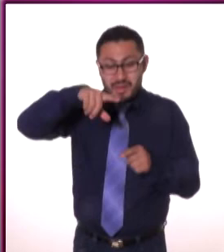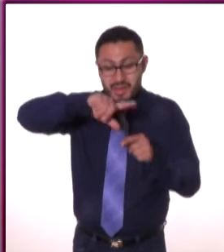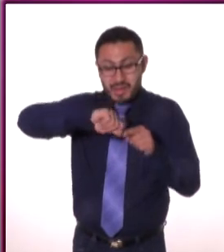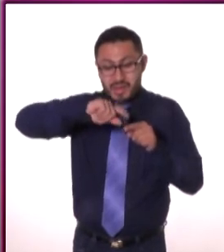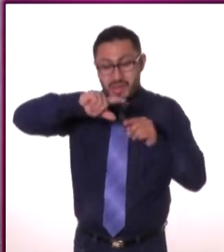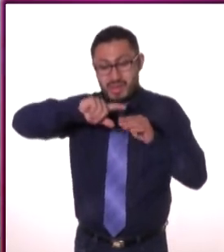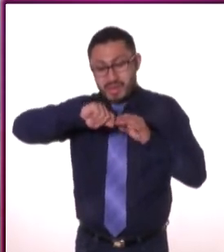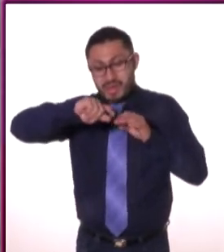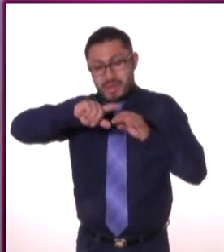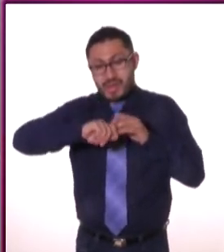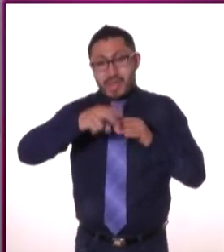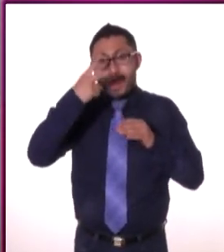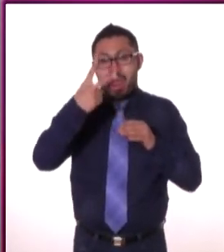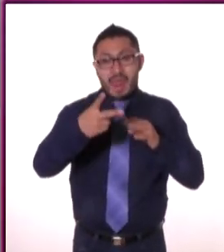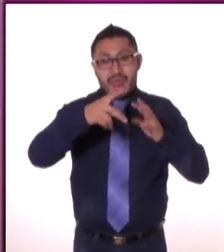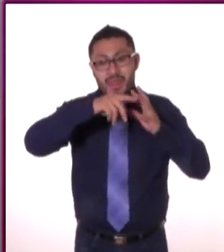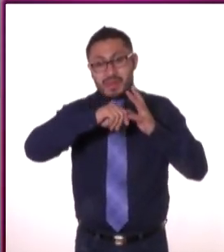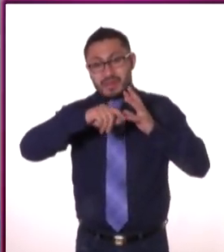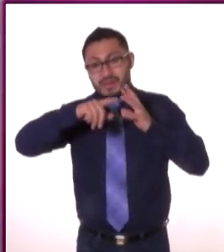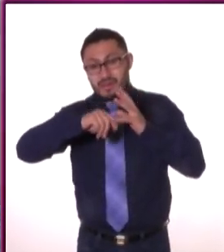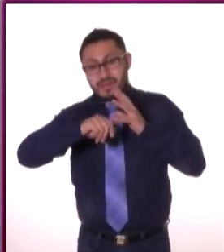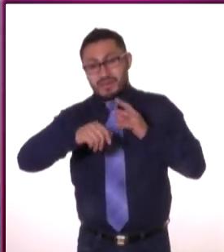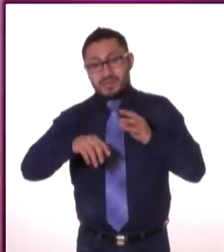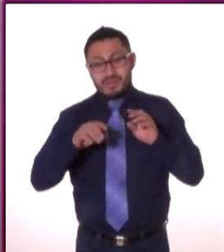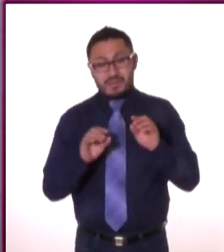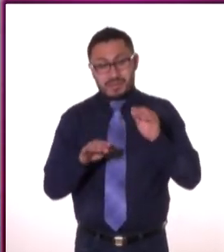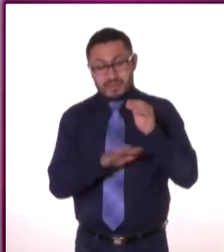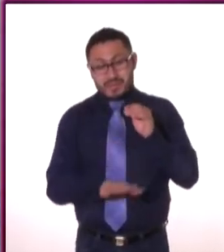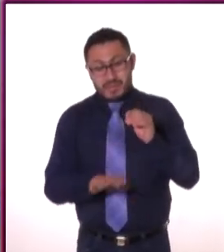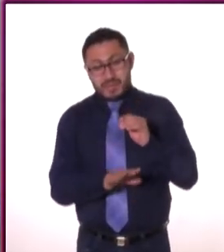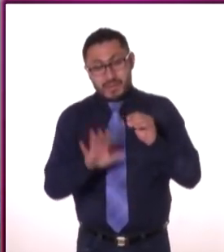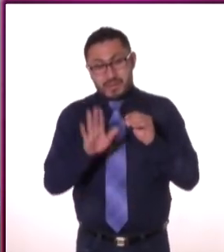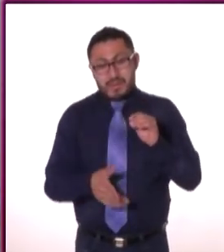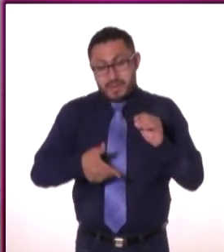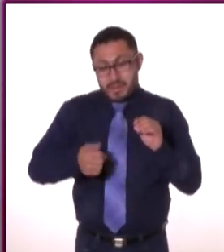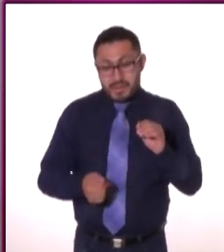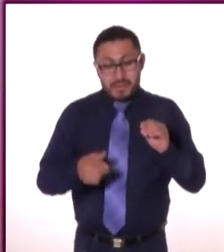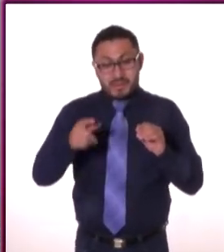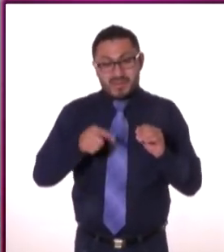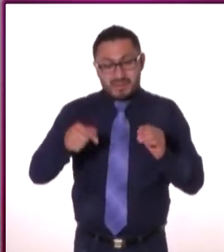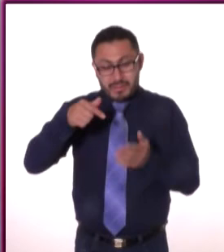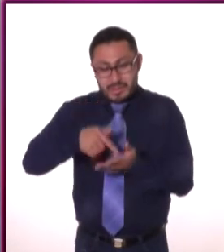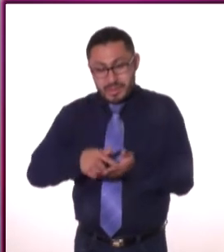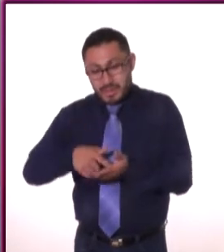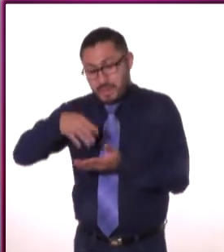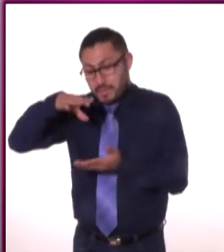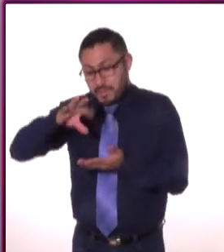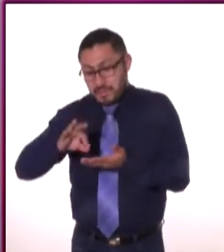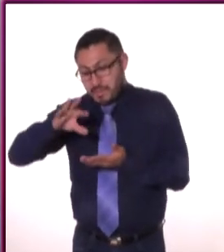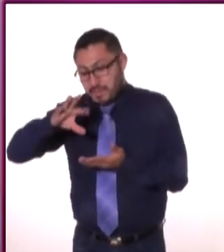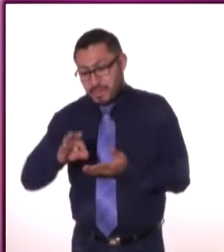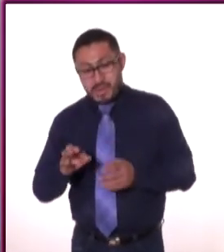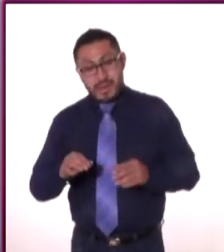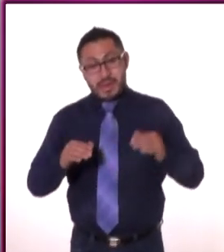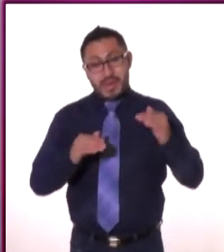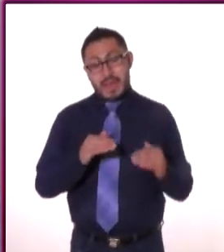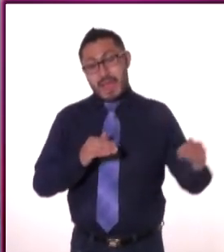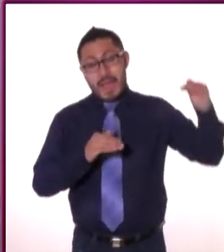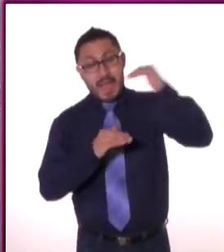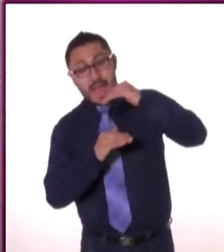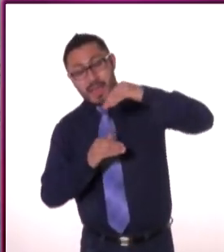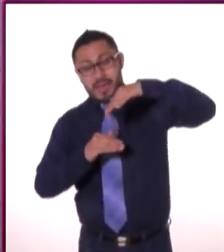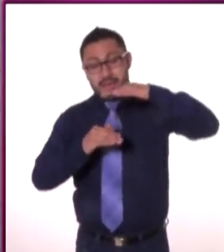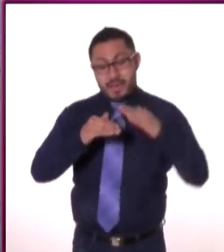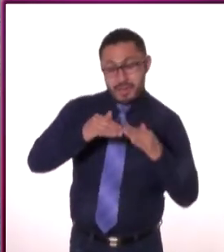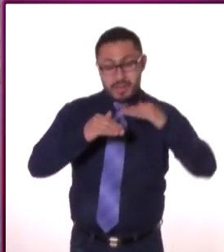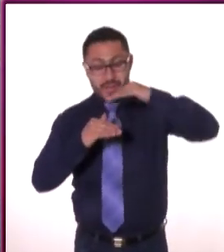ejemplo, un corta uñas, esos son 2 palancas apiladas, ¿no? La de abajo es parecido a las pinzas, el punto de apoyo es en medio, y